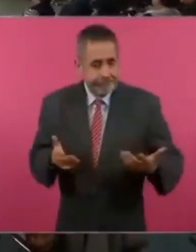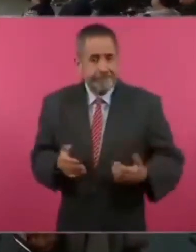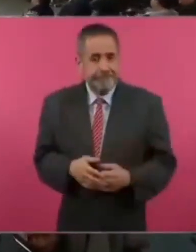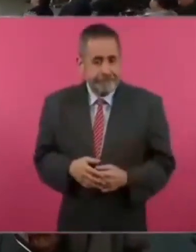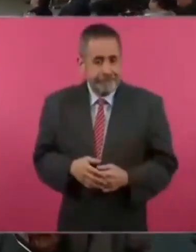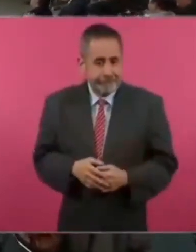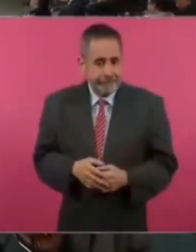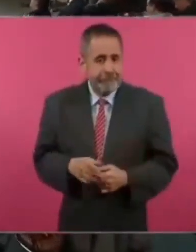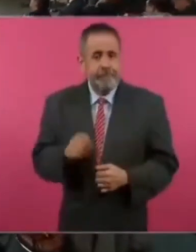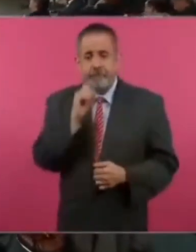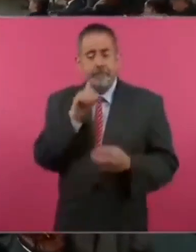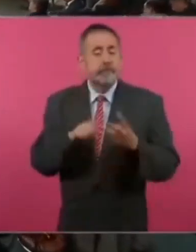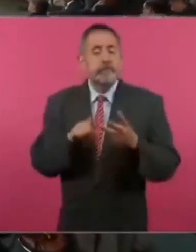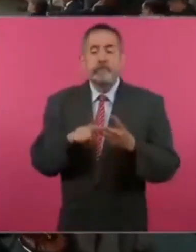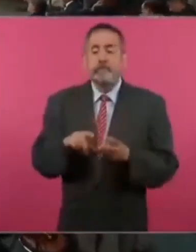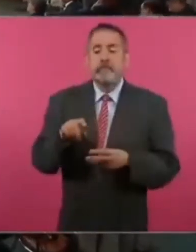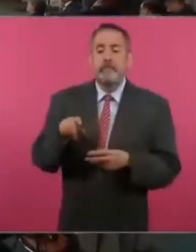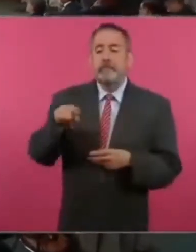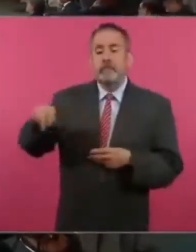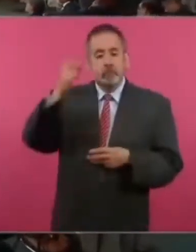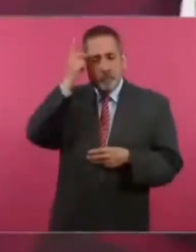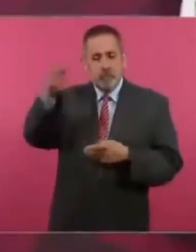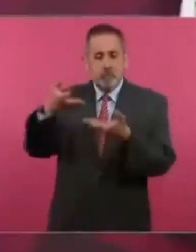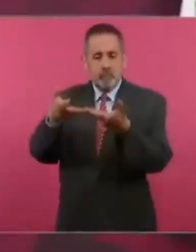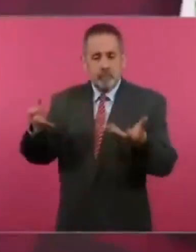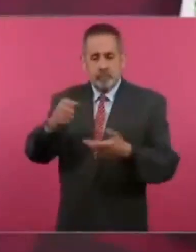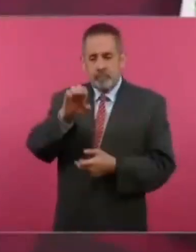Ejidatarios votando por el PAN,